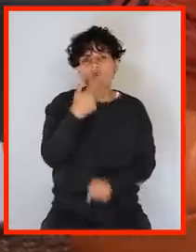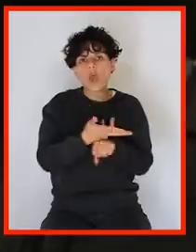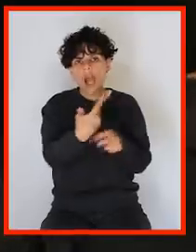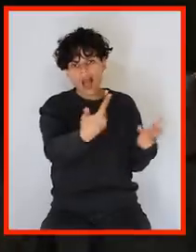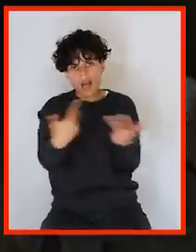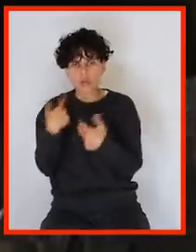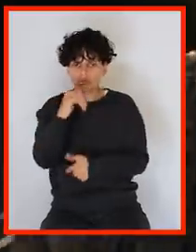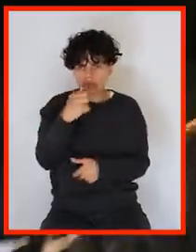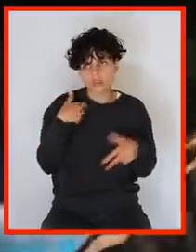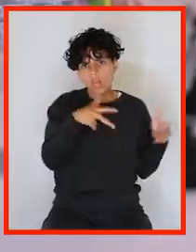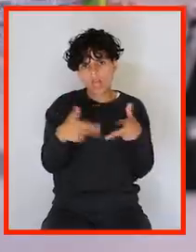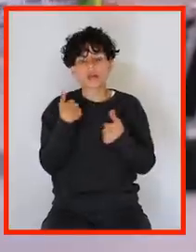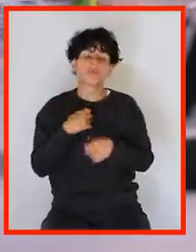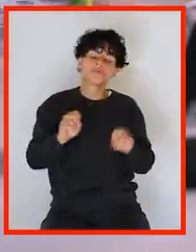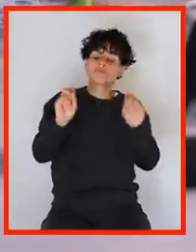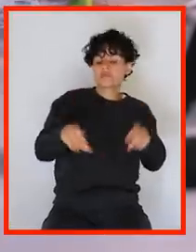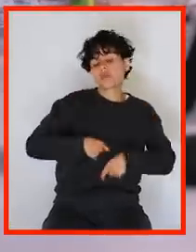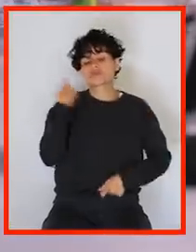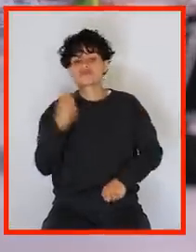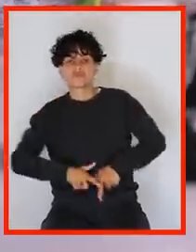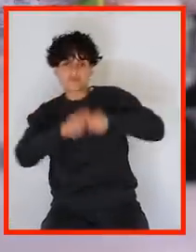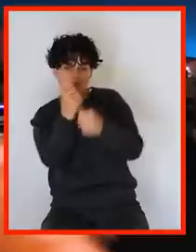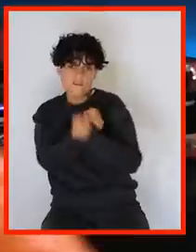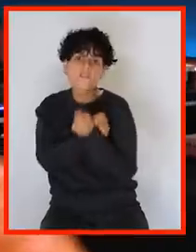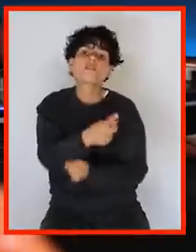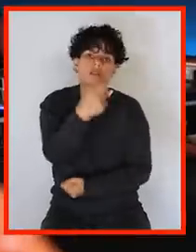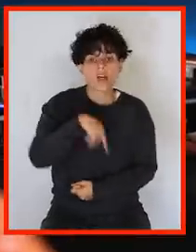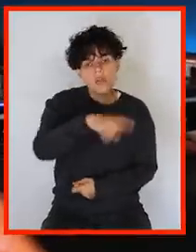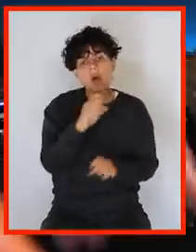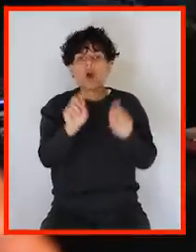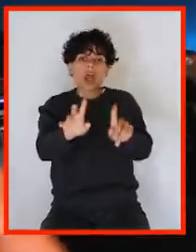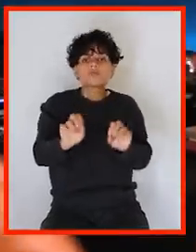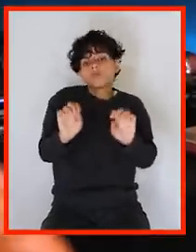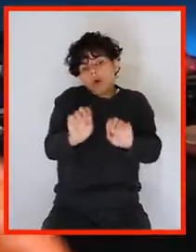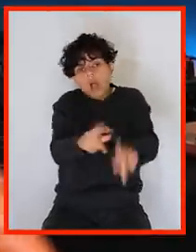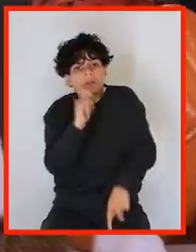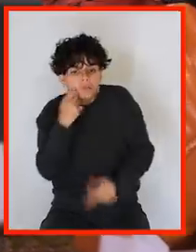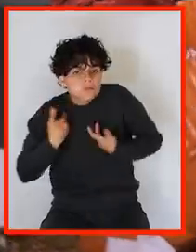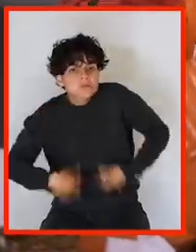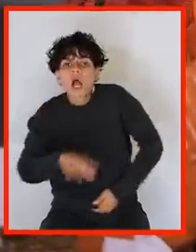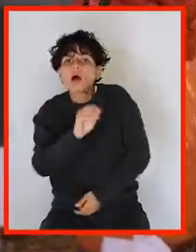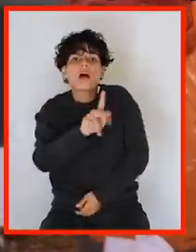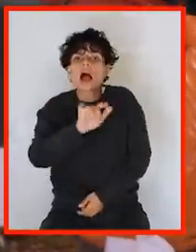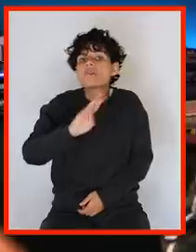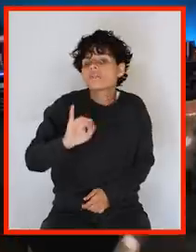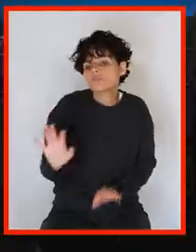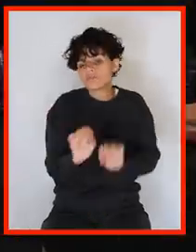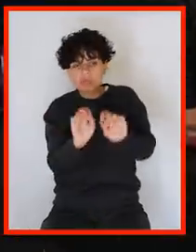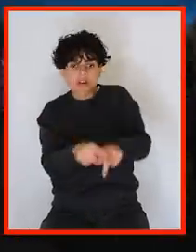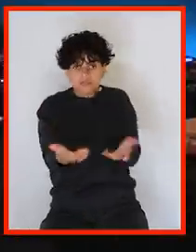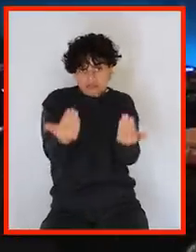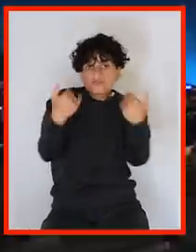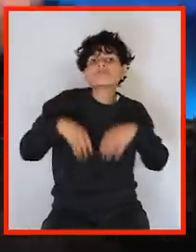para el huevo. Ya, ya, un chetumare. No, hombre. Ya, díganme así, pues, les dije yo. Dime, Barbie. Dime,